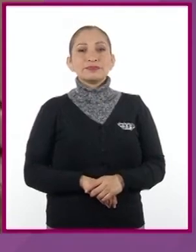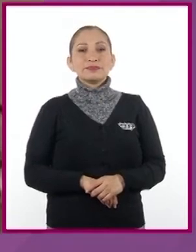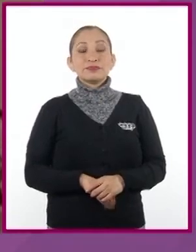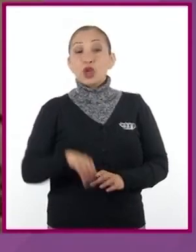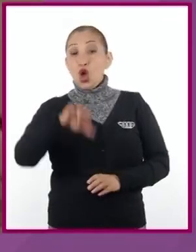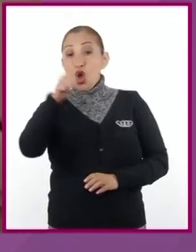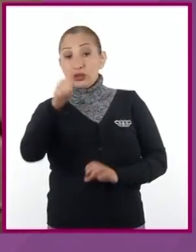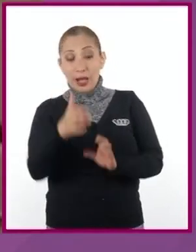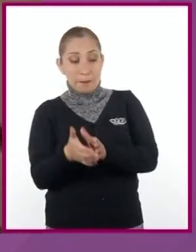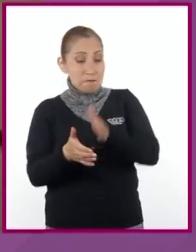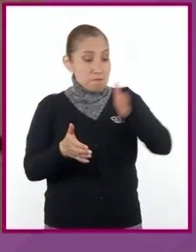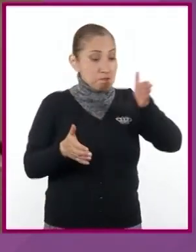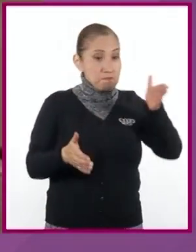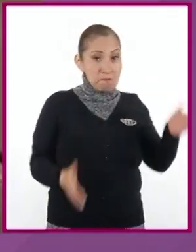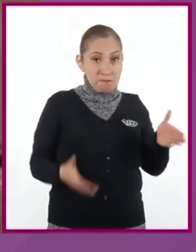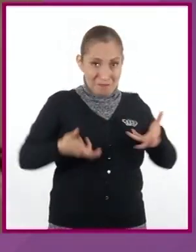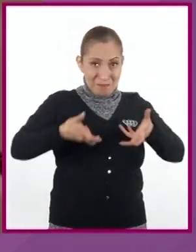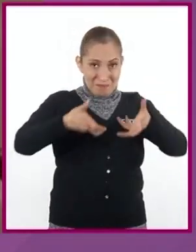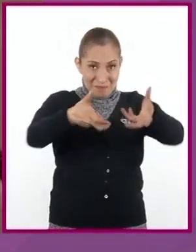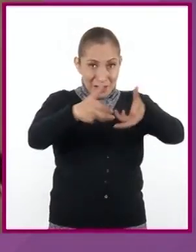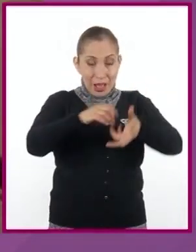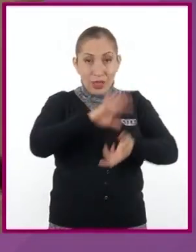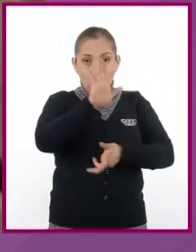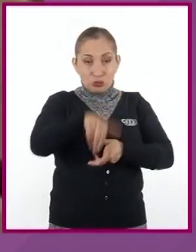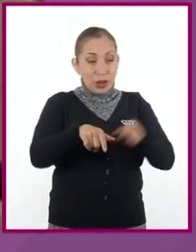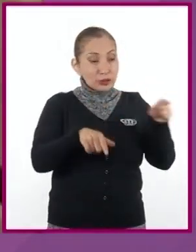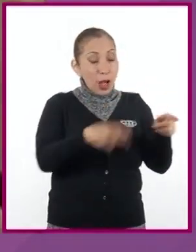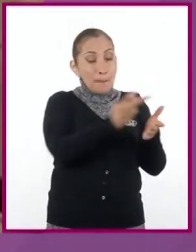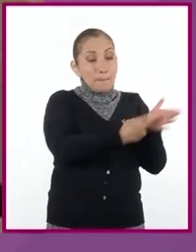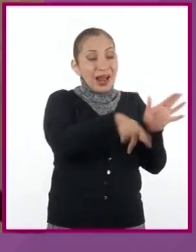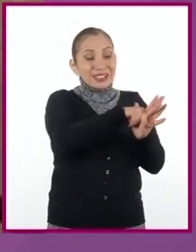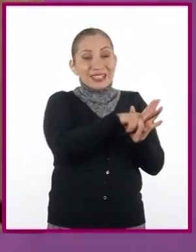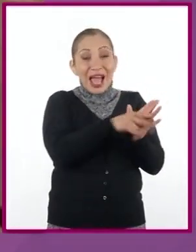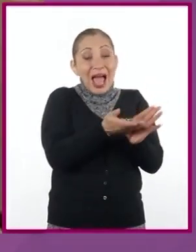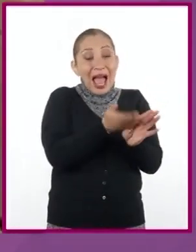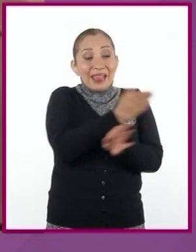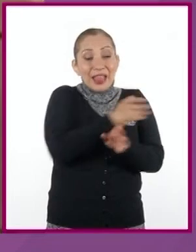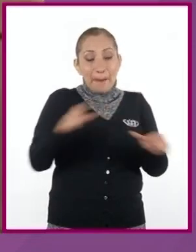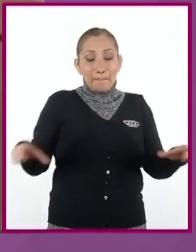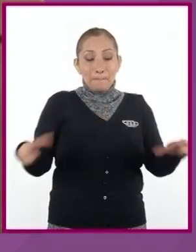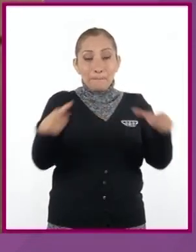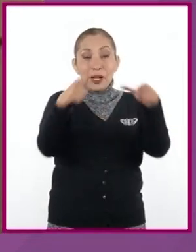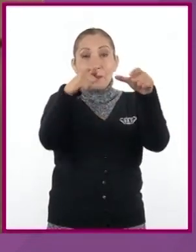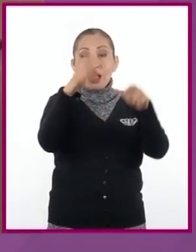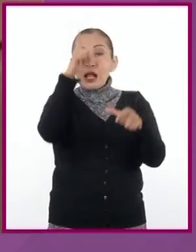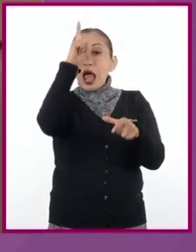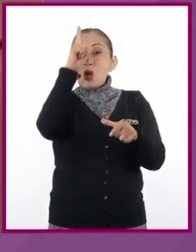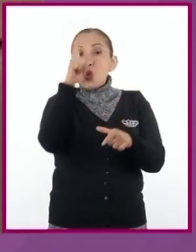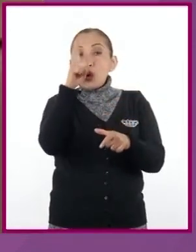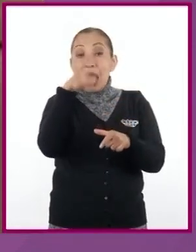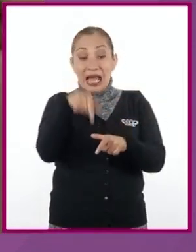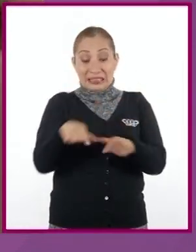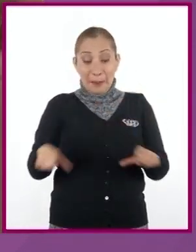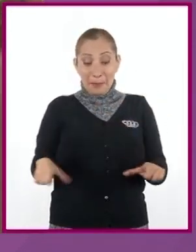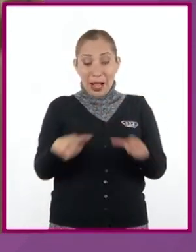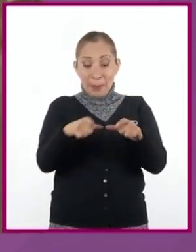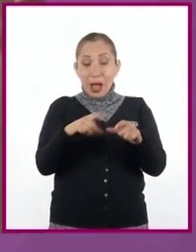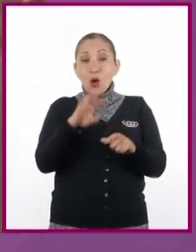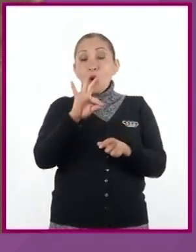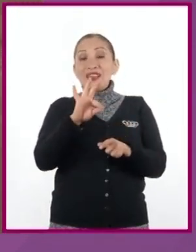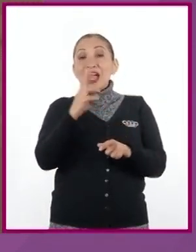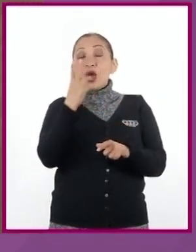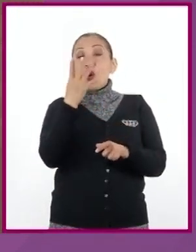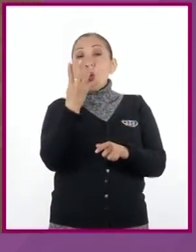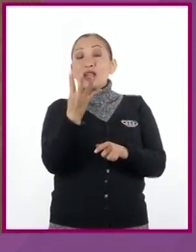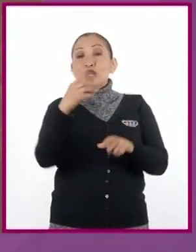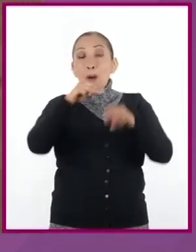El otro extremo de la Calzada de los Muertos lleva a la plaza que antecede a la Pirámide de la Luna. Esta pirámide mide